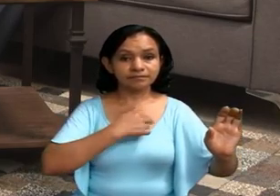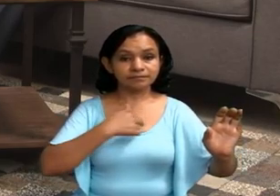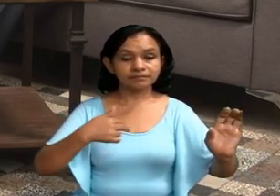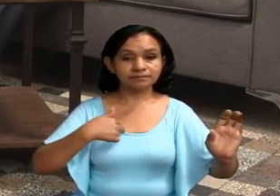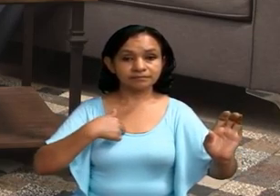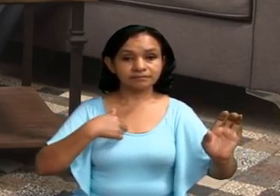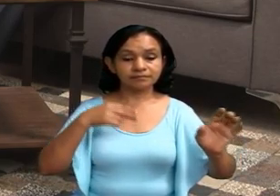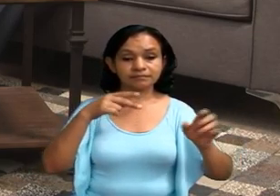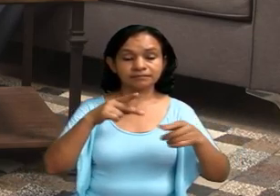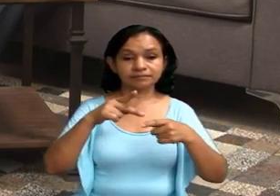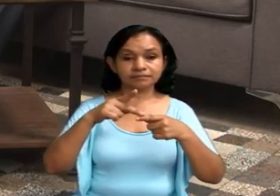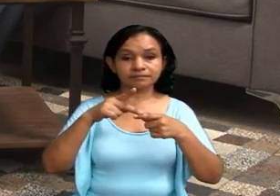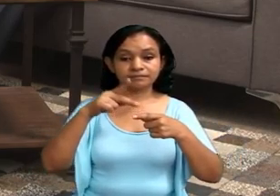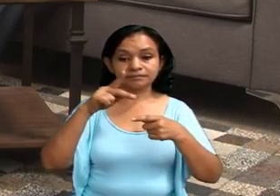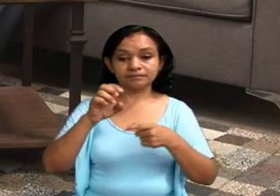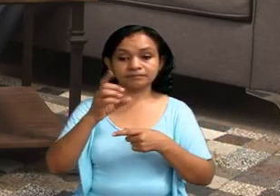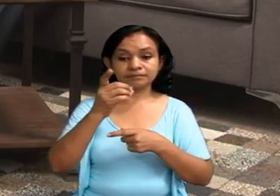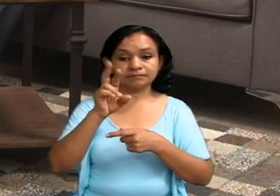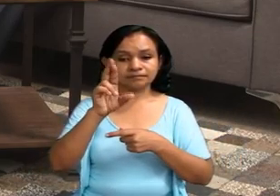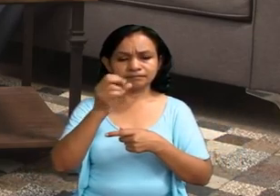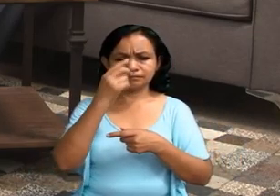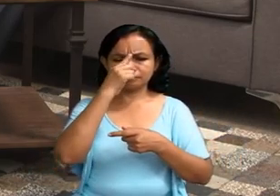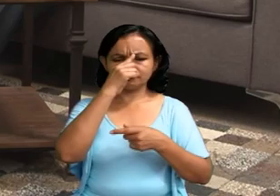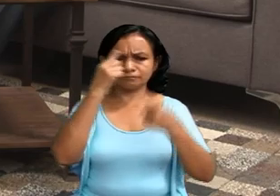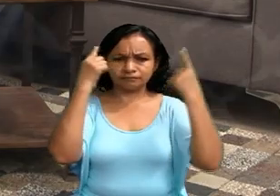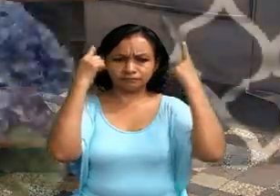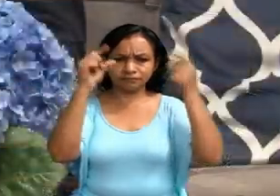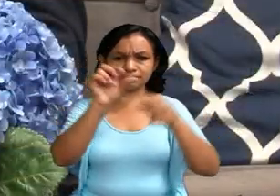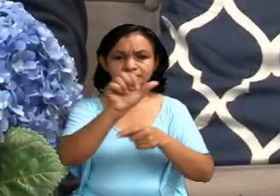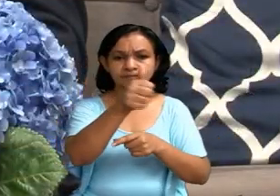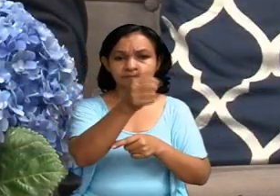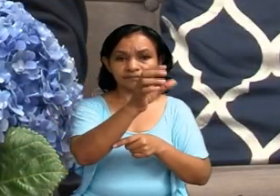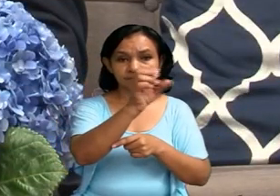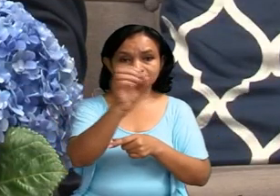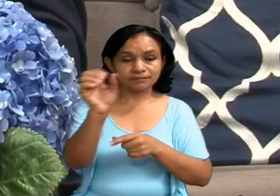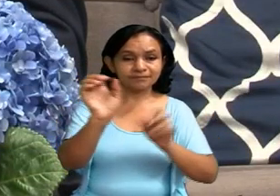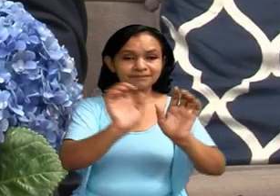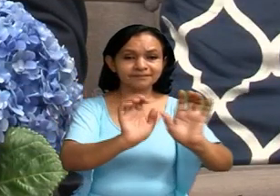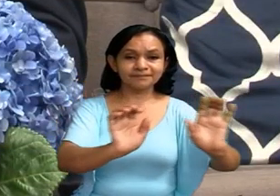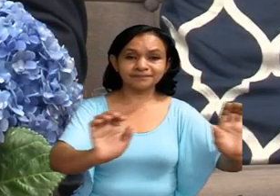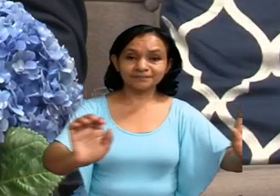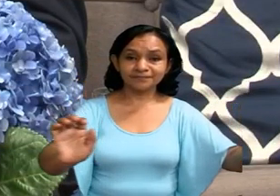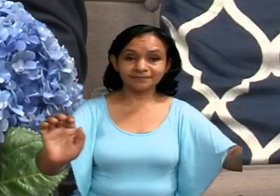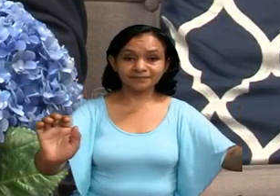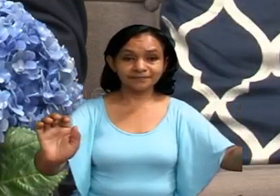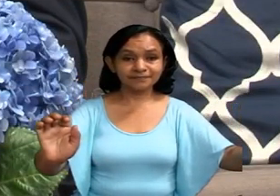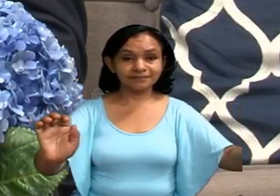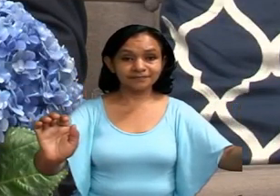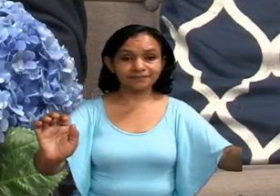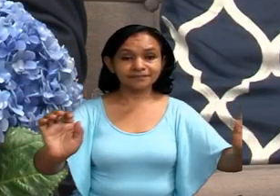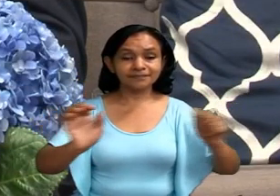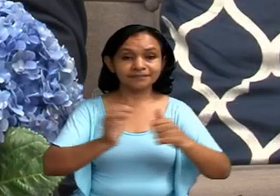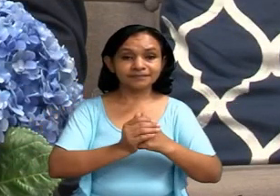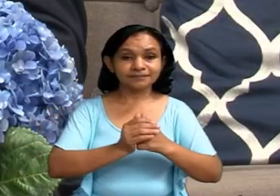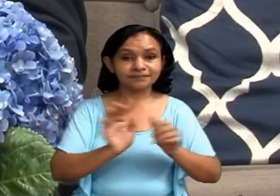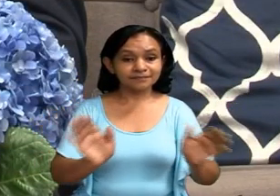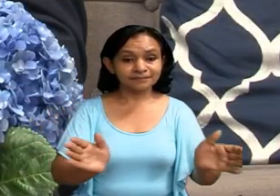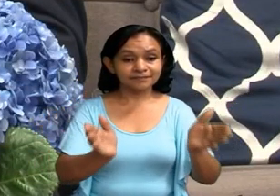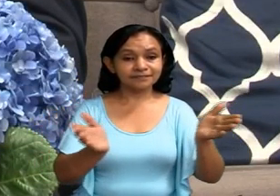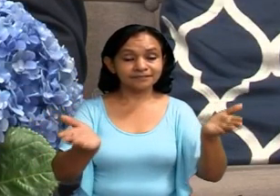obra Pedro y el Lobo y llevamos como 600 niños a través de la